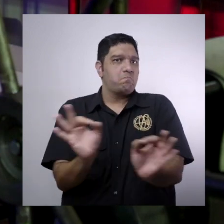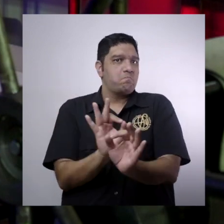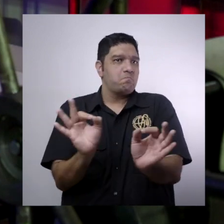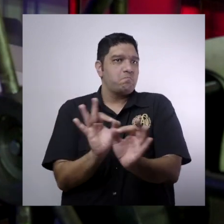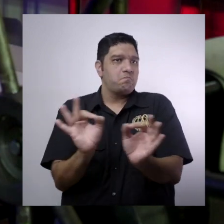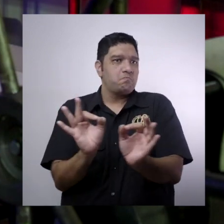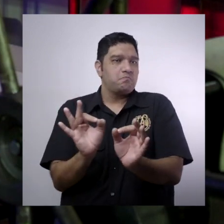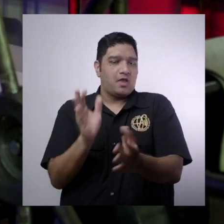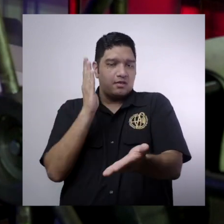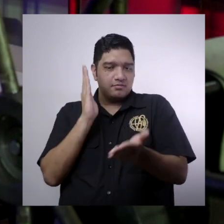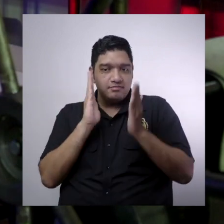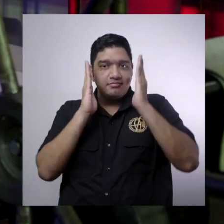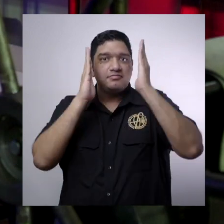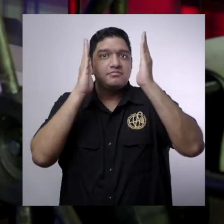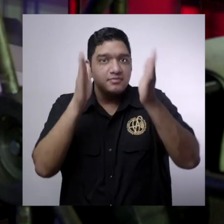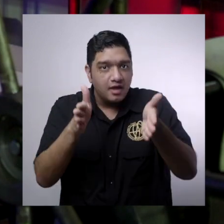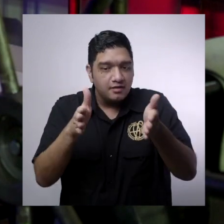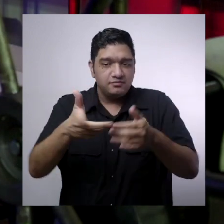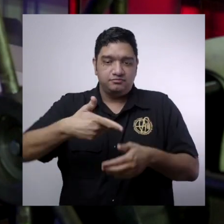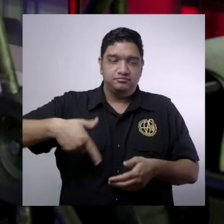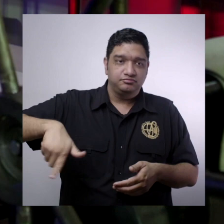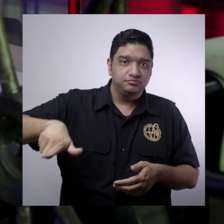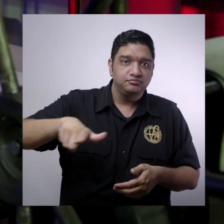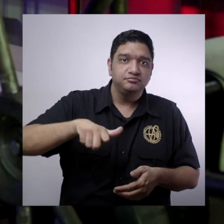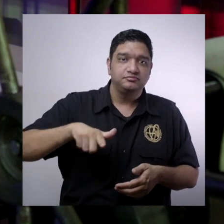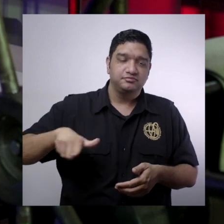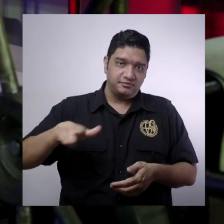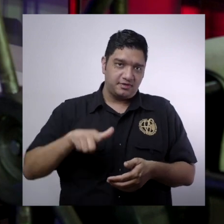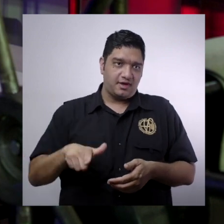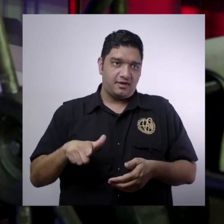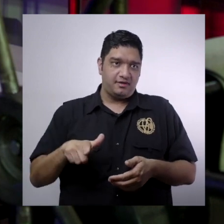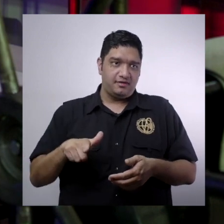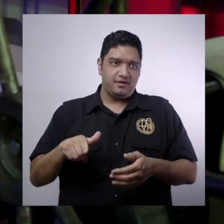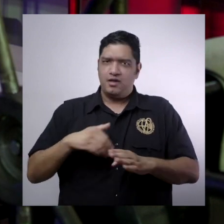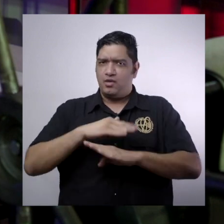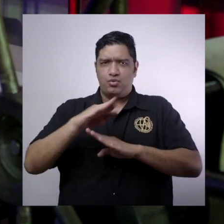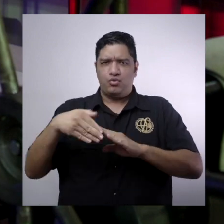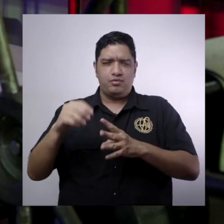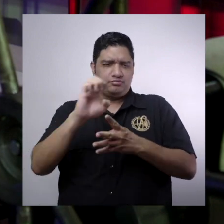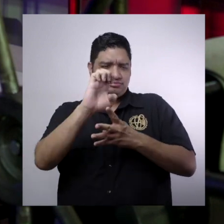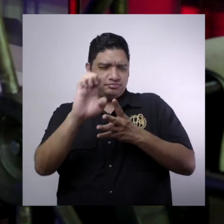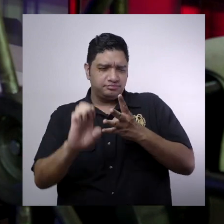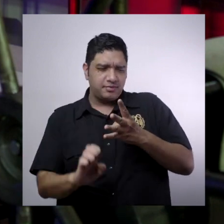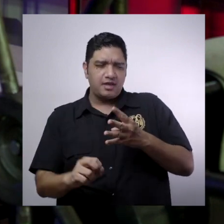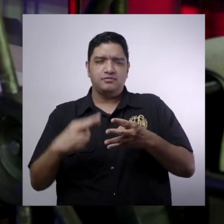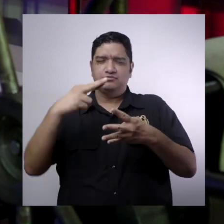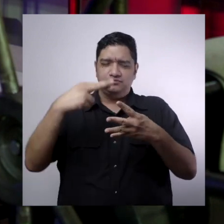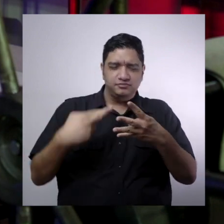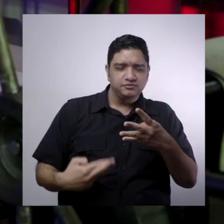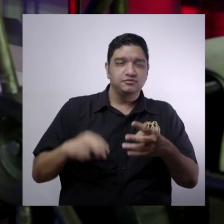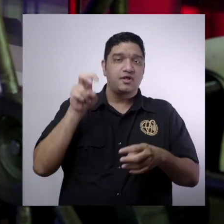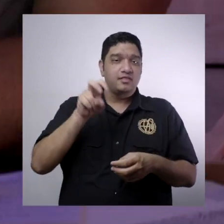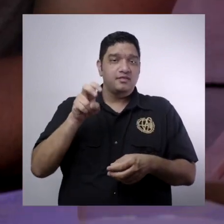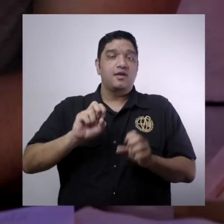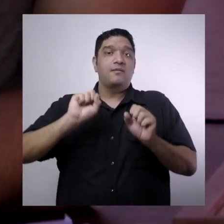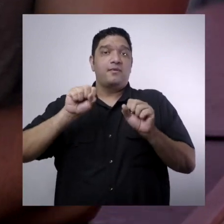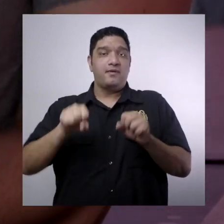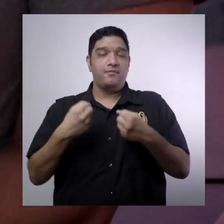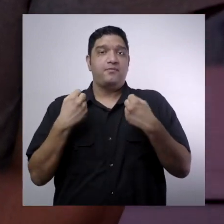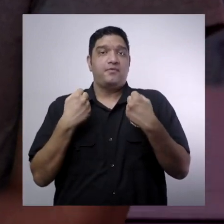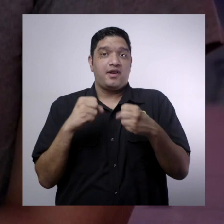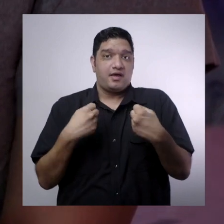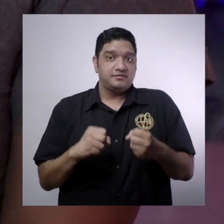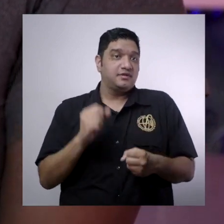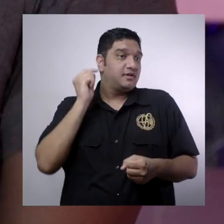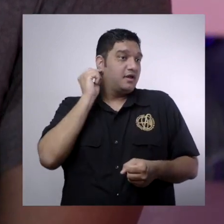taller que diera un espacio con todo el equipo necesario para poder producir